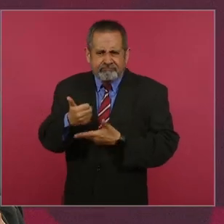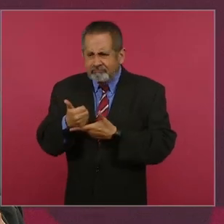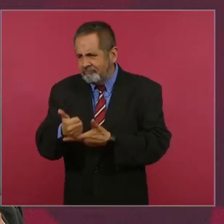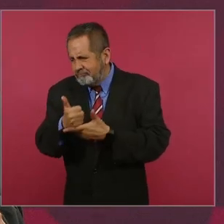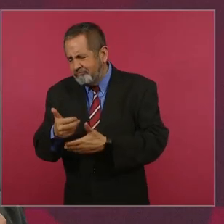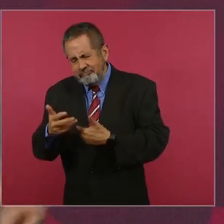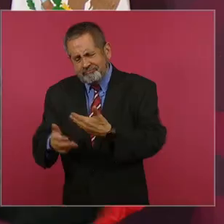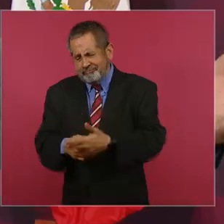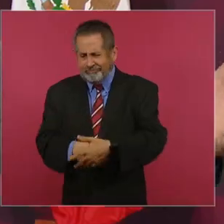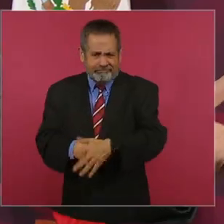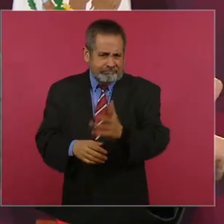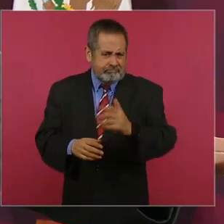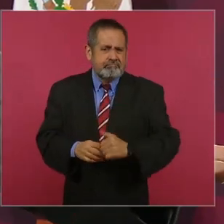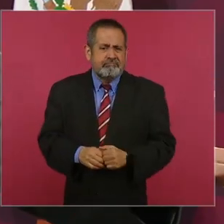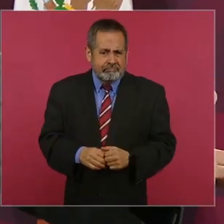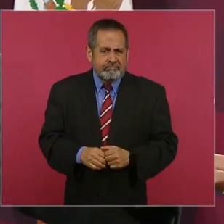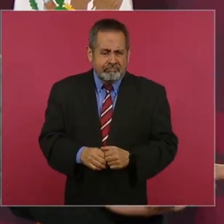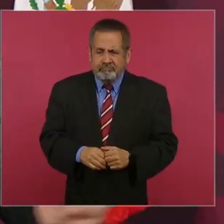¿cómo?